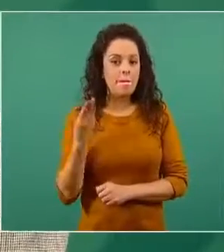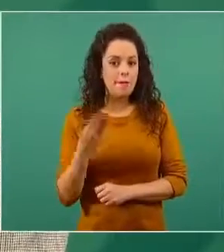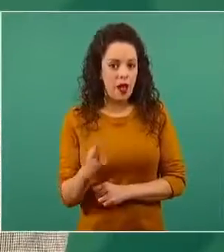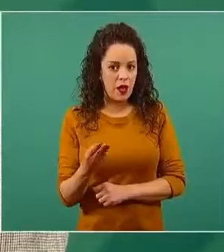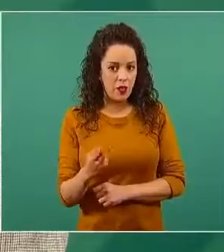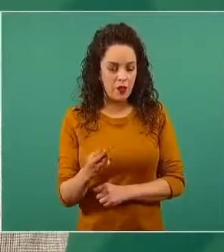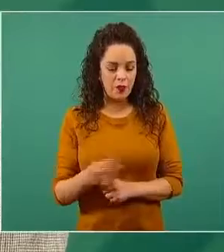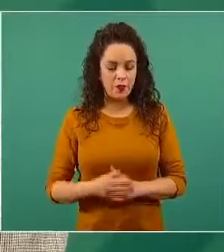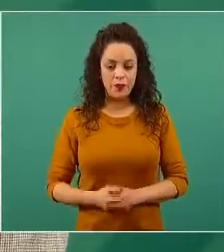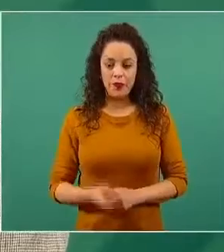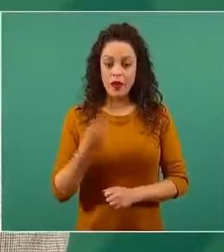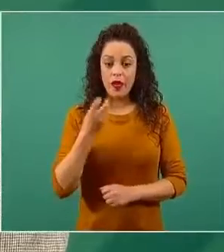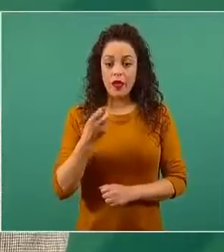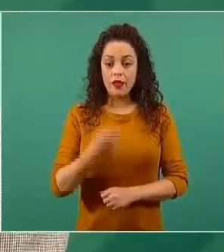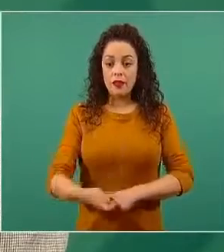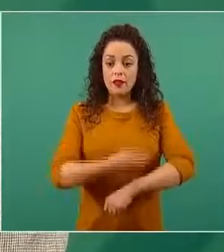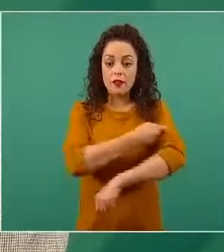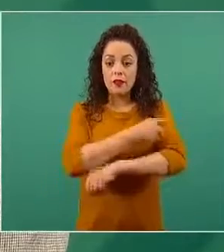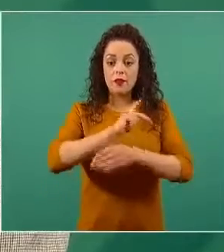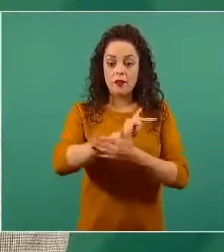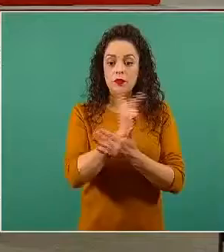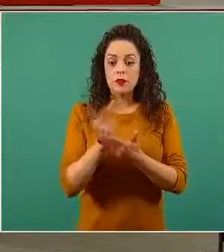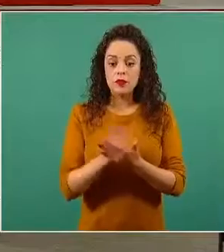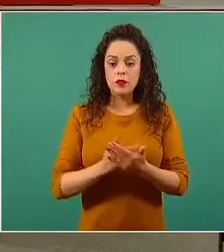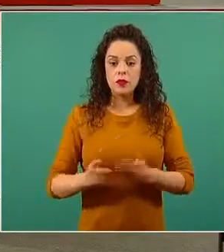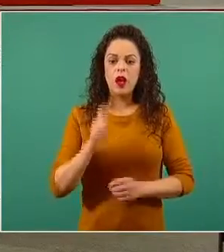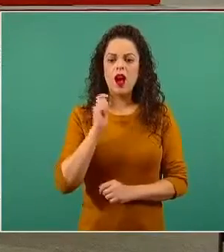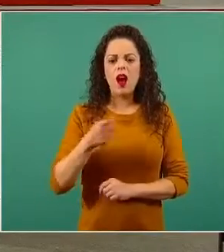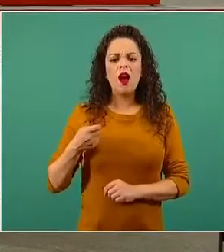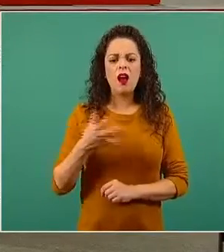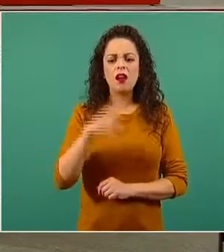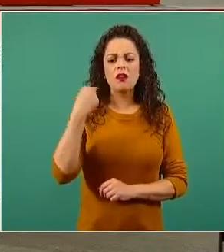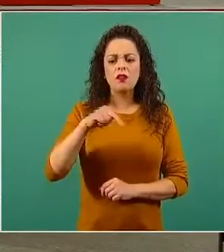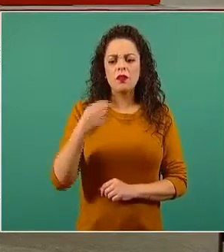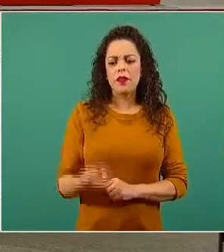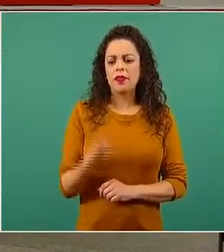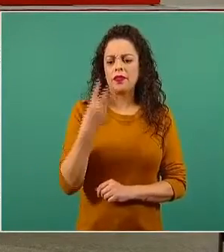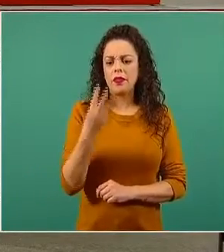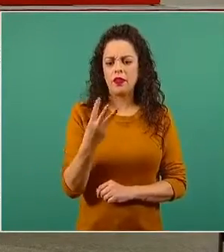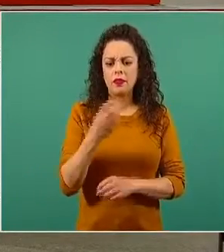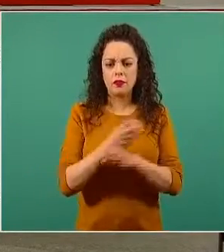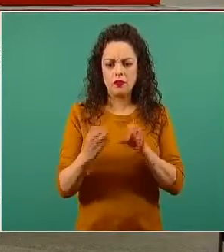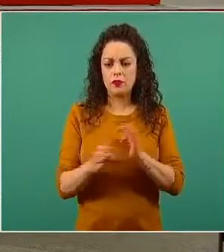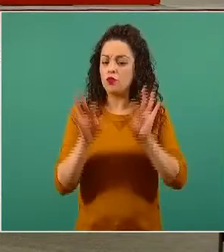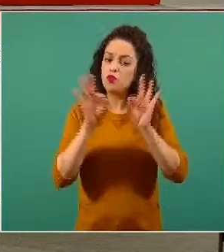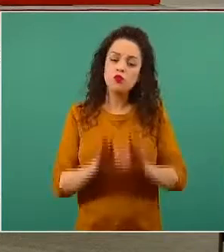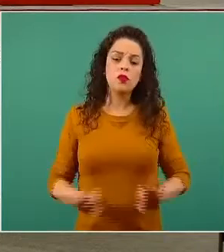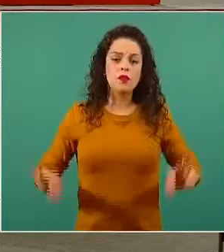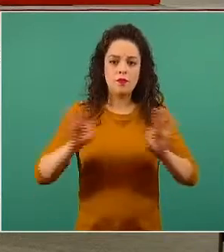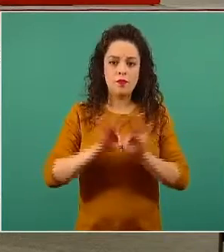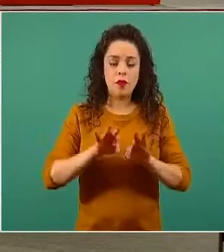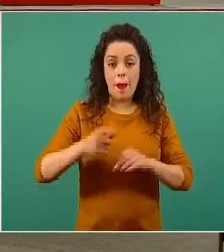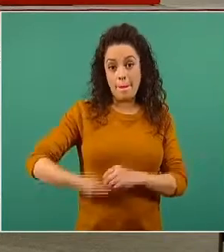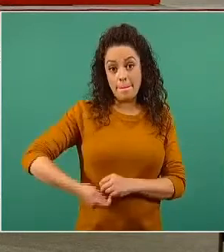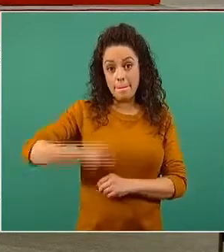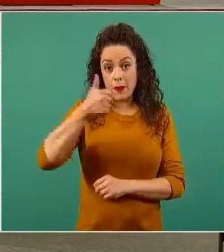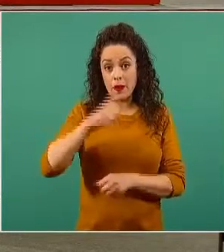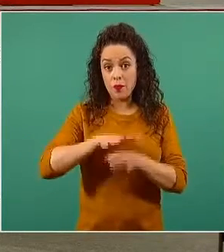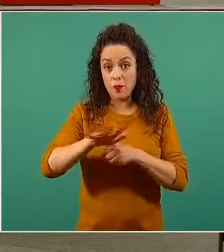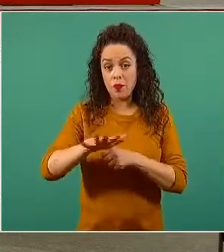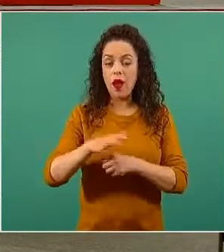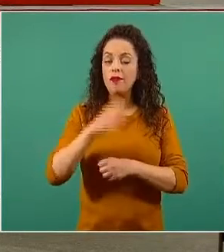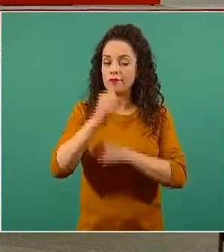El programa de vacunación en sí mismo tiene lo que le hemos llamado 3 ejes de priorización. El primer eje es la